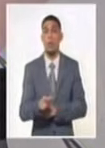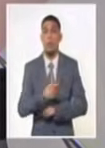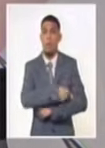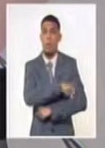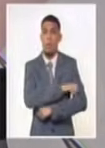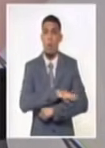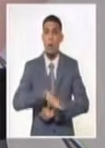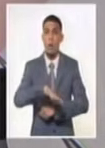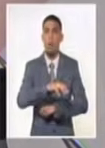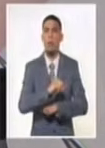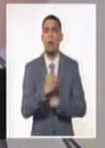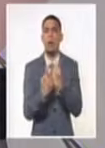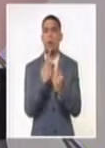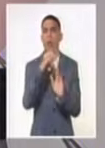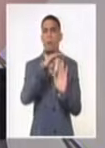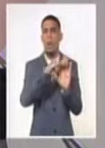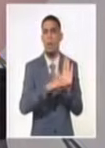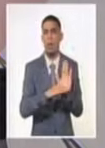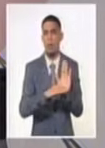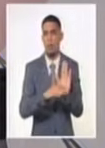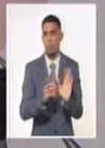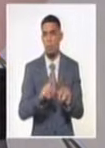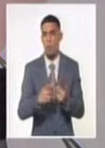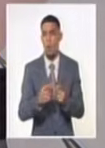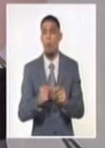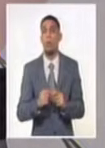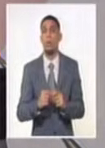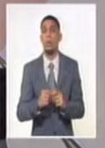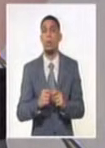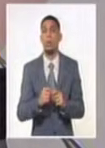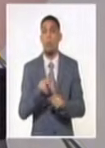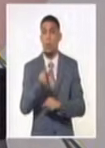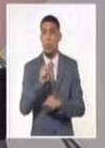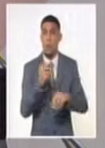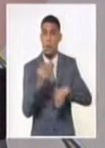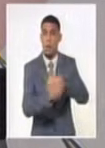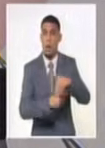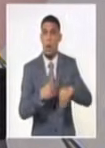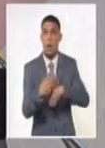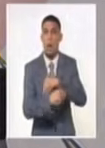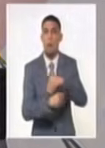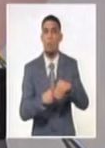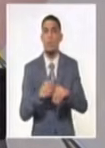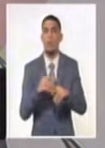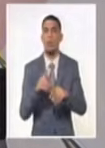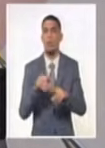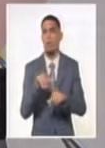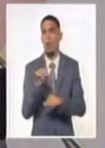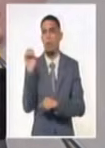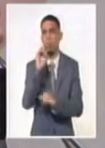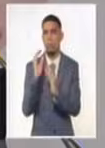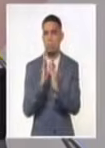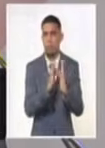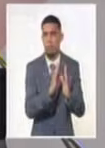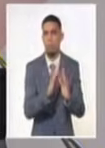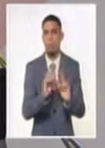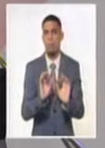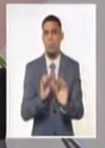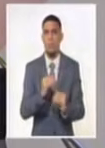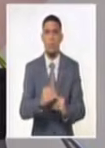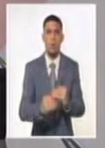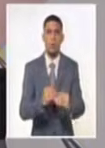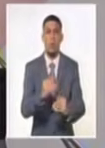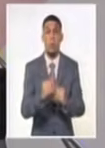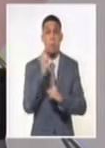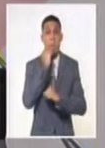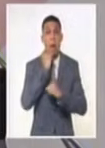medidas para el reordenamiento de los procesos fundamentales de la educación superior en Cuba. Y el más fundamental de todos es precisamente